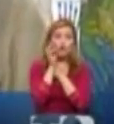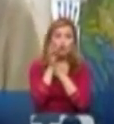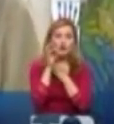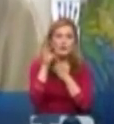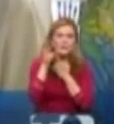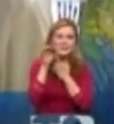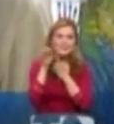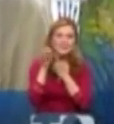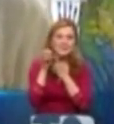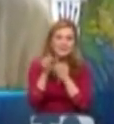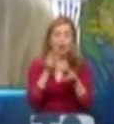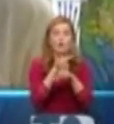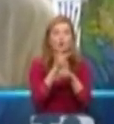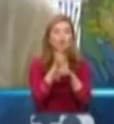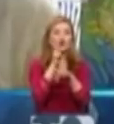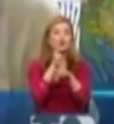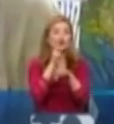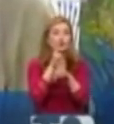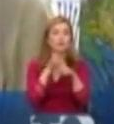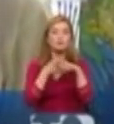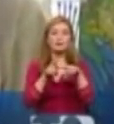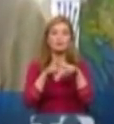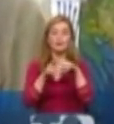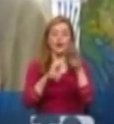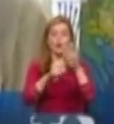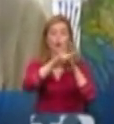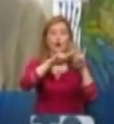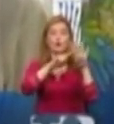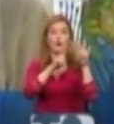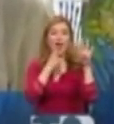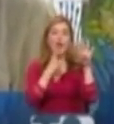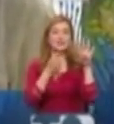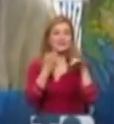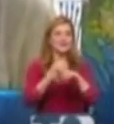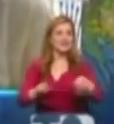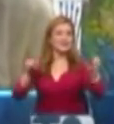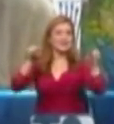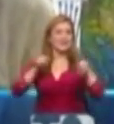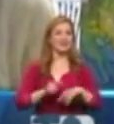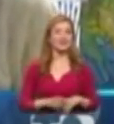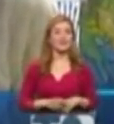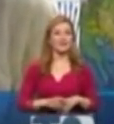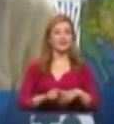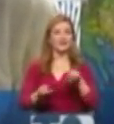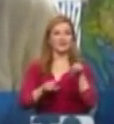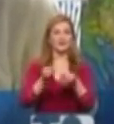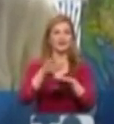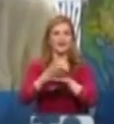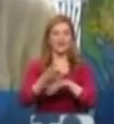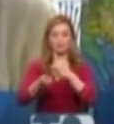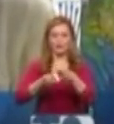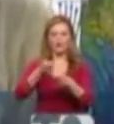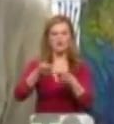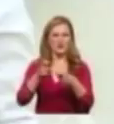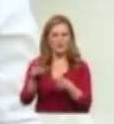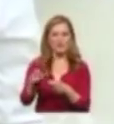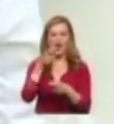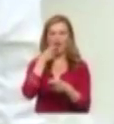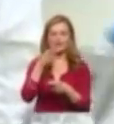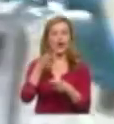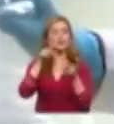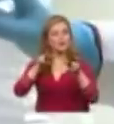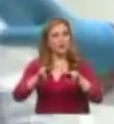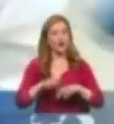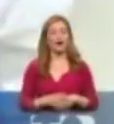dos productos, la una es infusiones frutales, que tiene cuatro diferentes sabores, y también tenemos los snacks, que próximamente ya estaremos a la venta el próximo mes.